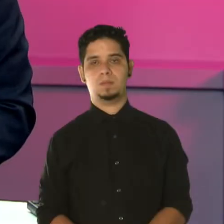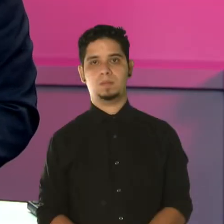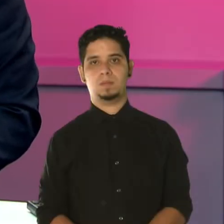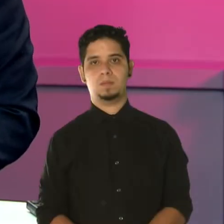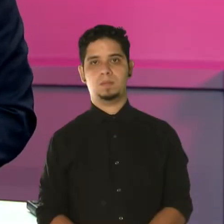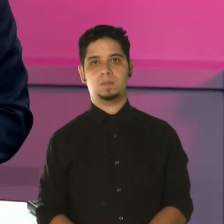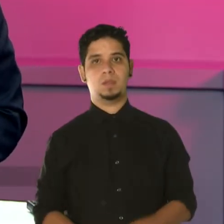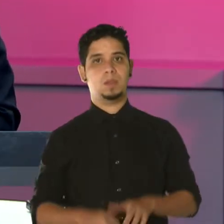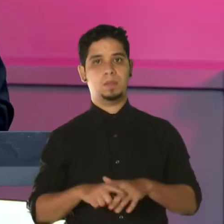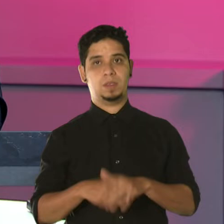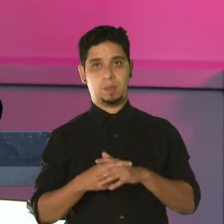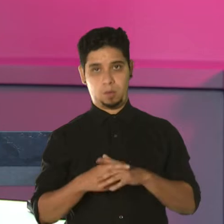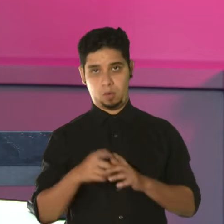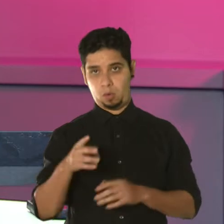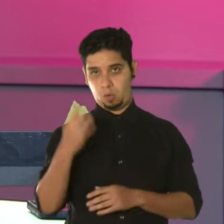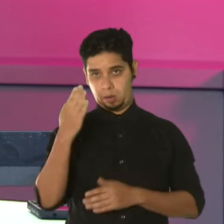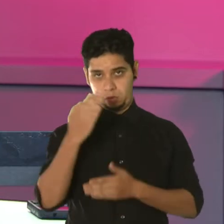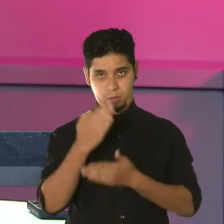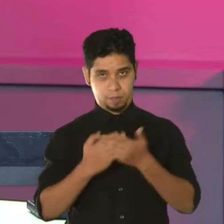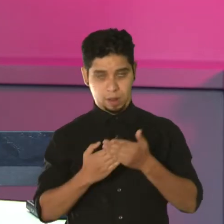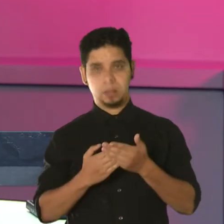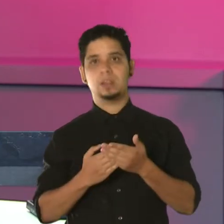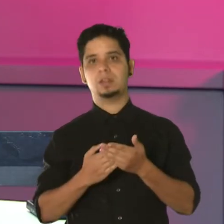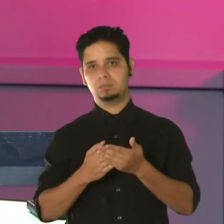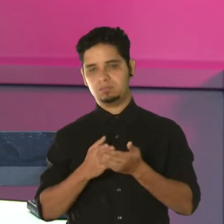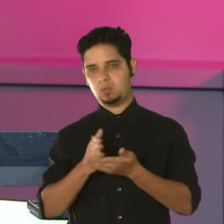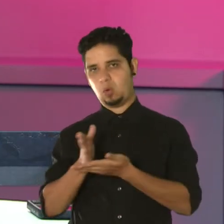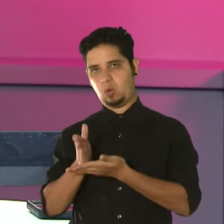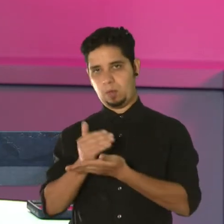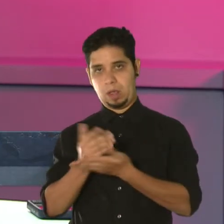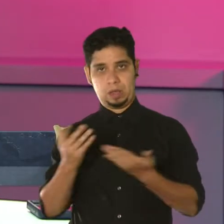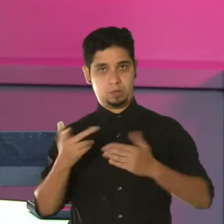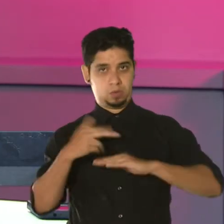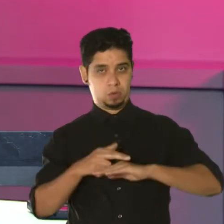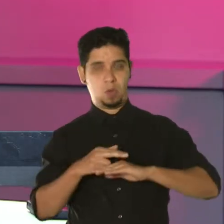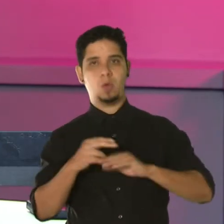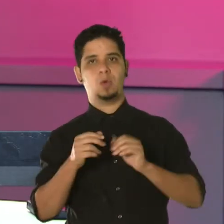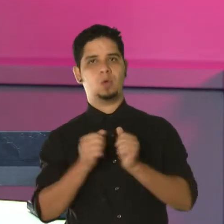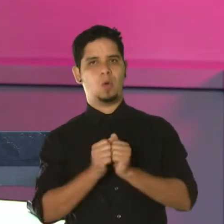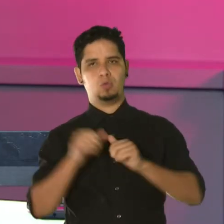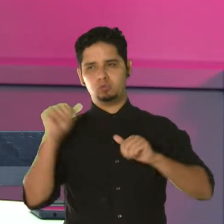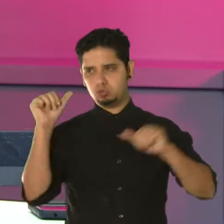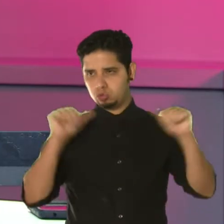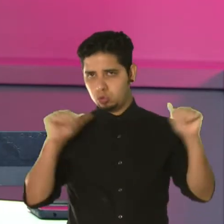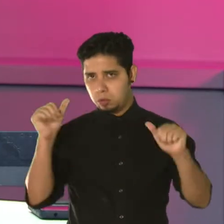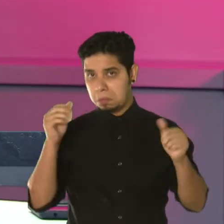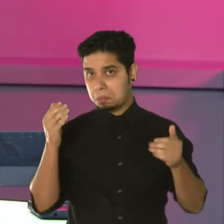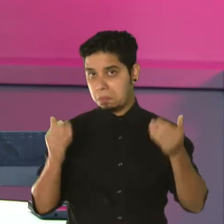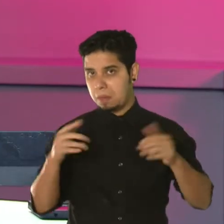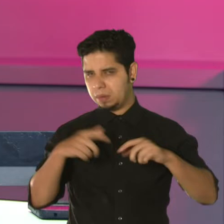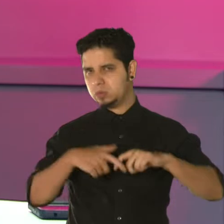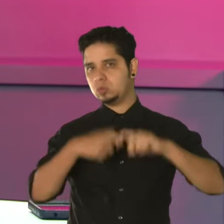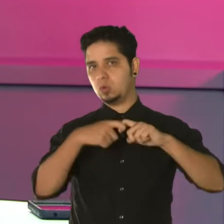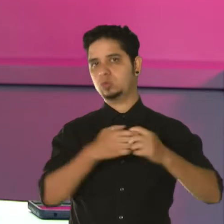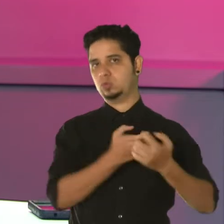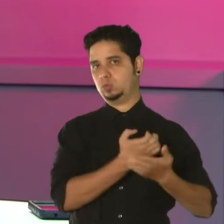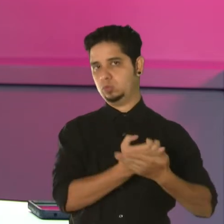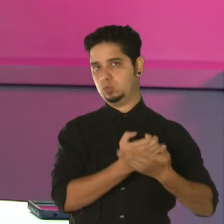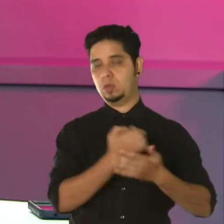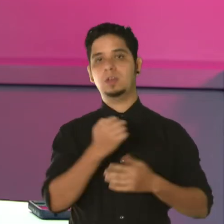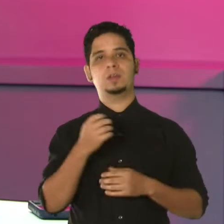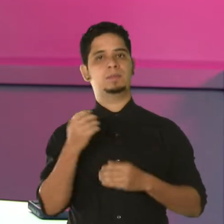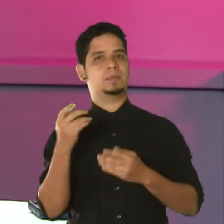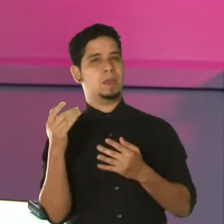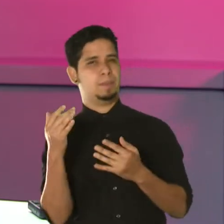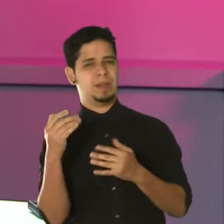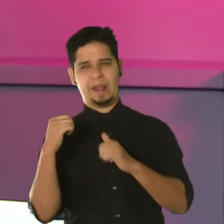Comenzamos el cuarto ciclo trimestral económico en Puerto Rico con la incertidumbre de una recesión y en espera por la